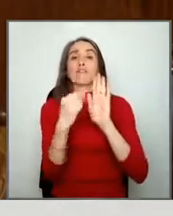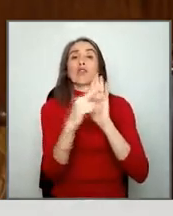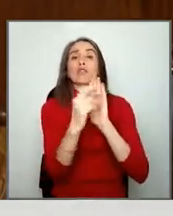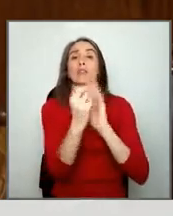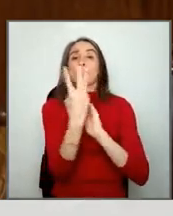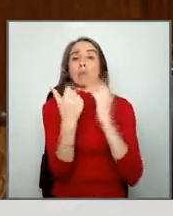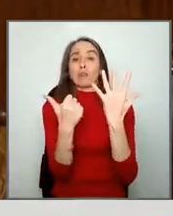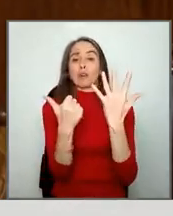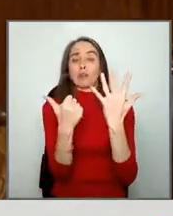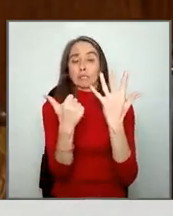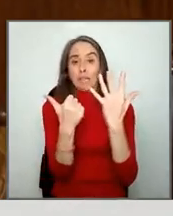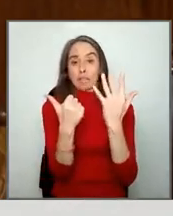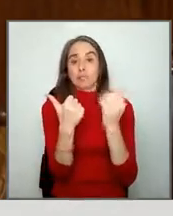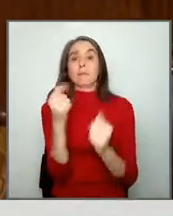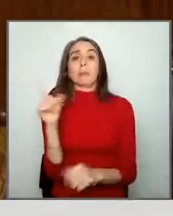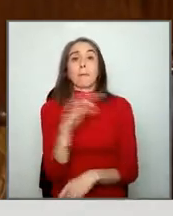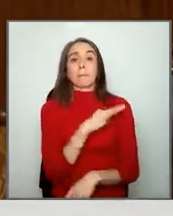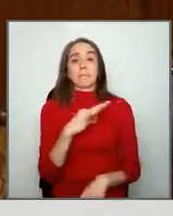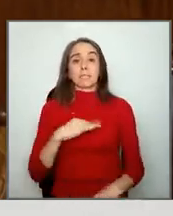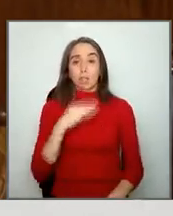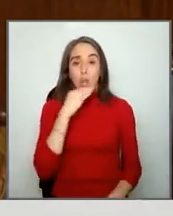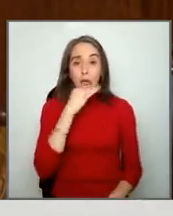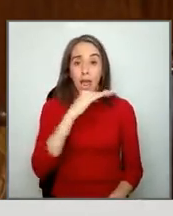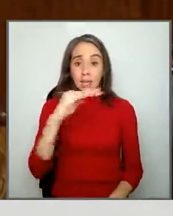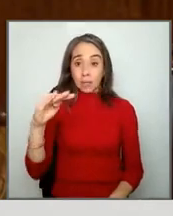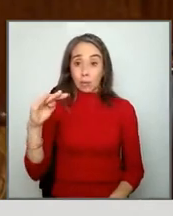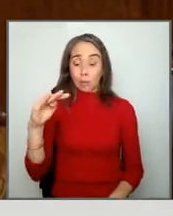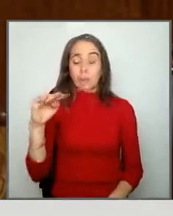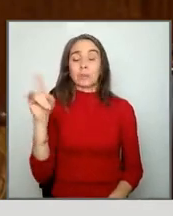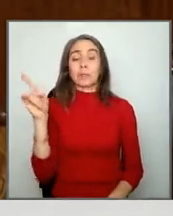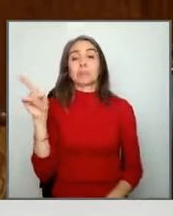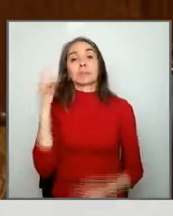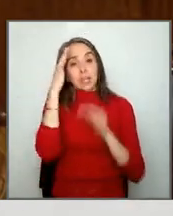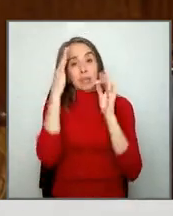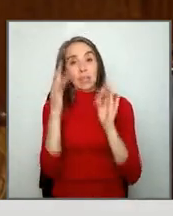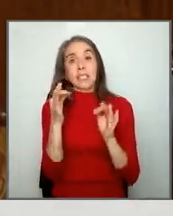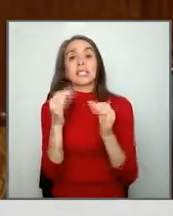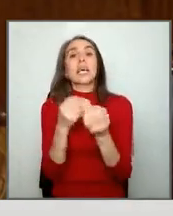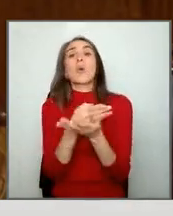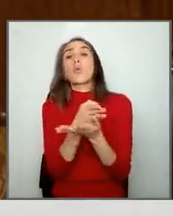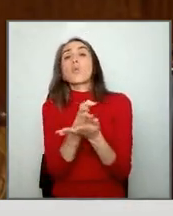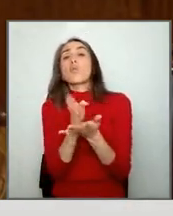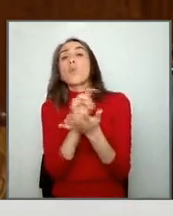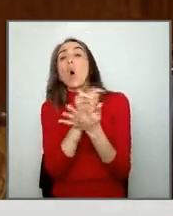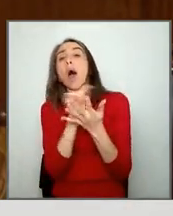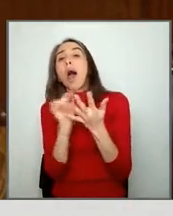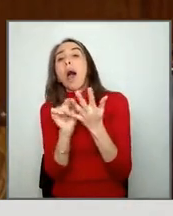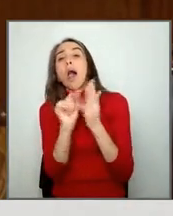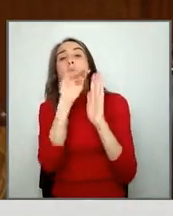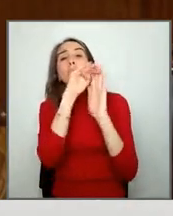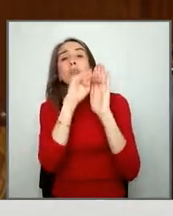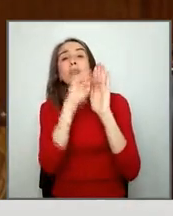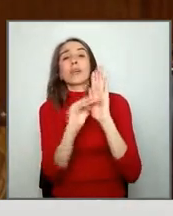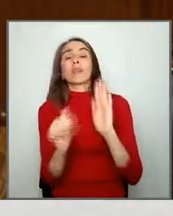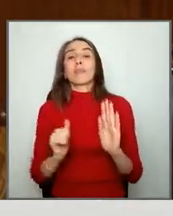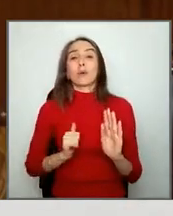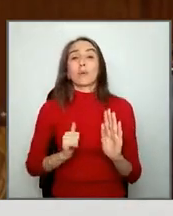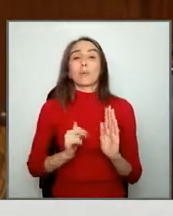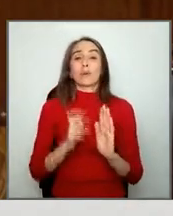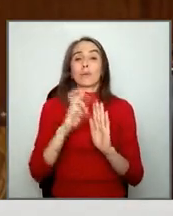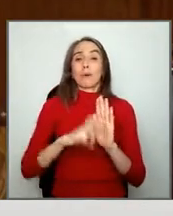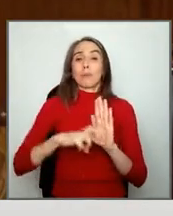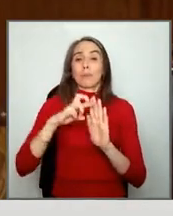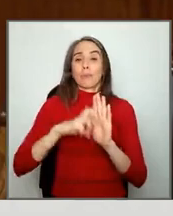que será el Ministerio de agricultura el que determinará los lineamientos y estándares para la implementación de los proyectos que